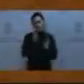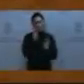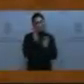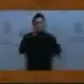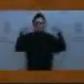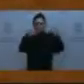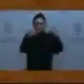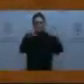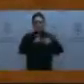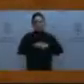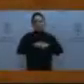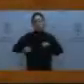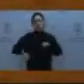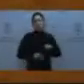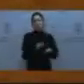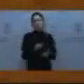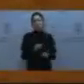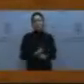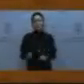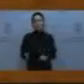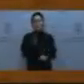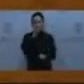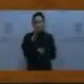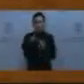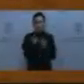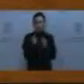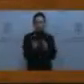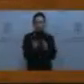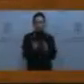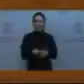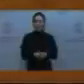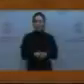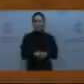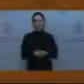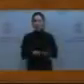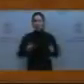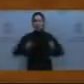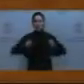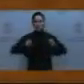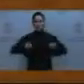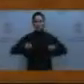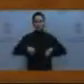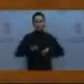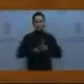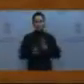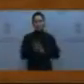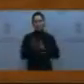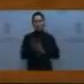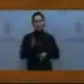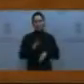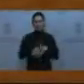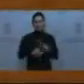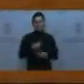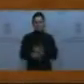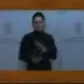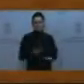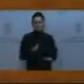estos aspectos como realmente en el objetivo de esta iniciativa, que es avanzar en la consecución